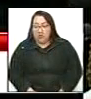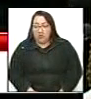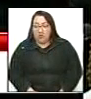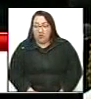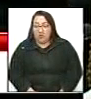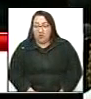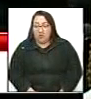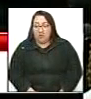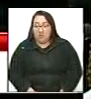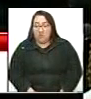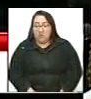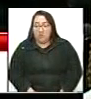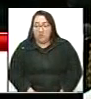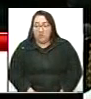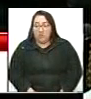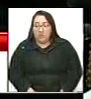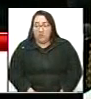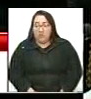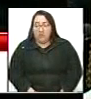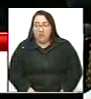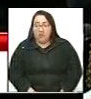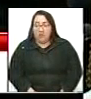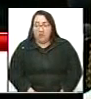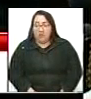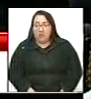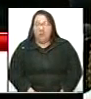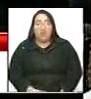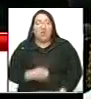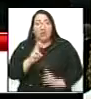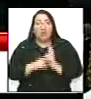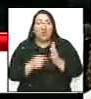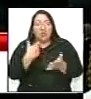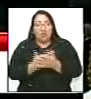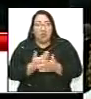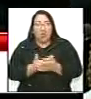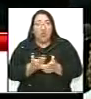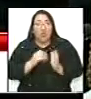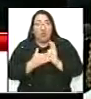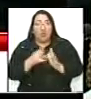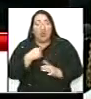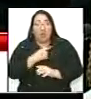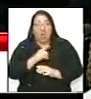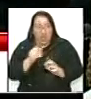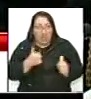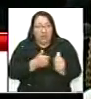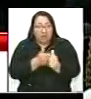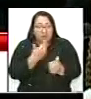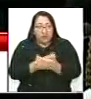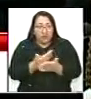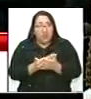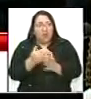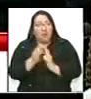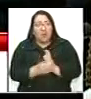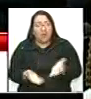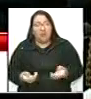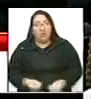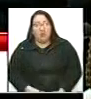no ha dejado dudas. El reglamento muy claro dice que se refiera a hechos. Cuando alguien presenta una denuncia, tiene que escoltarla con indicios mínimos.